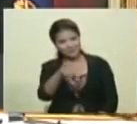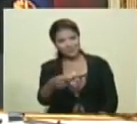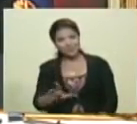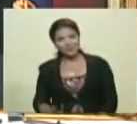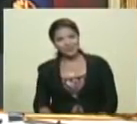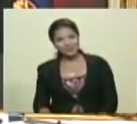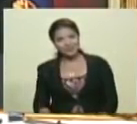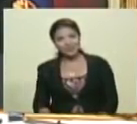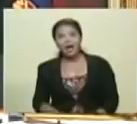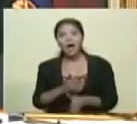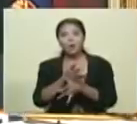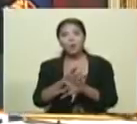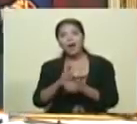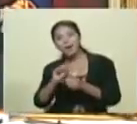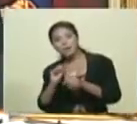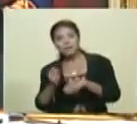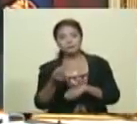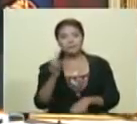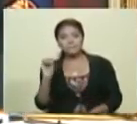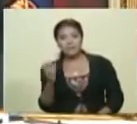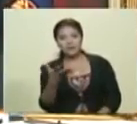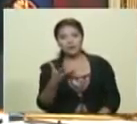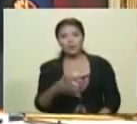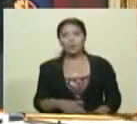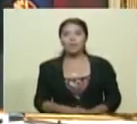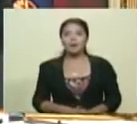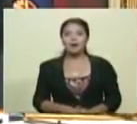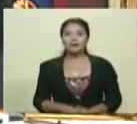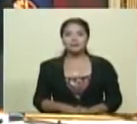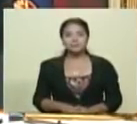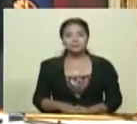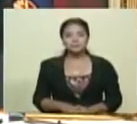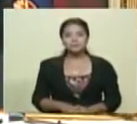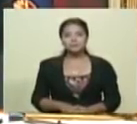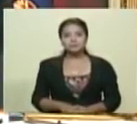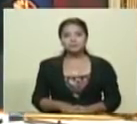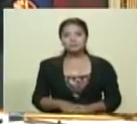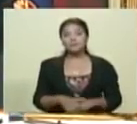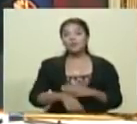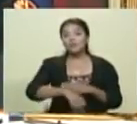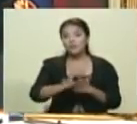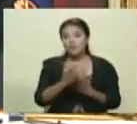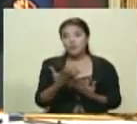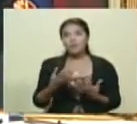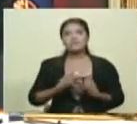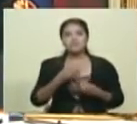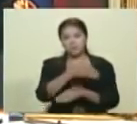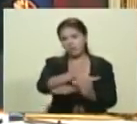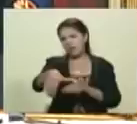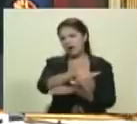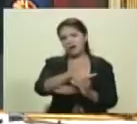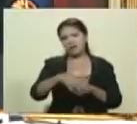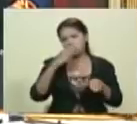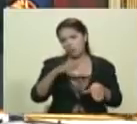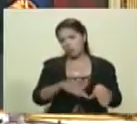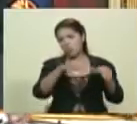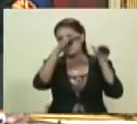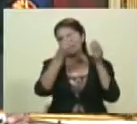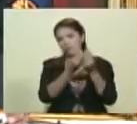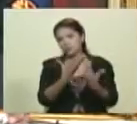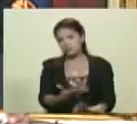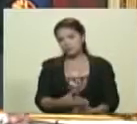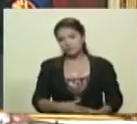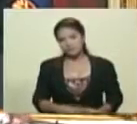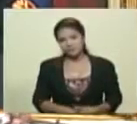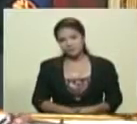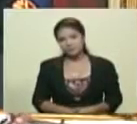a jugar pelotique de goma, chapita, futbolito. Vivíamos en la calle, pues nos criamos en la calle.